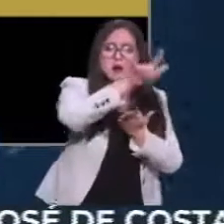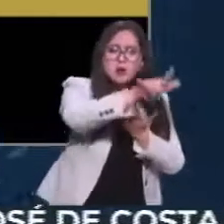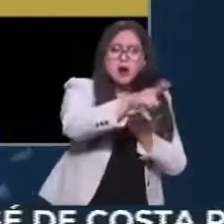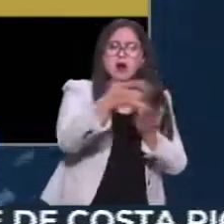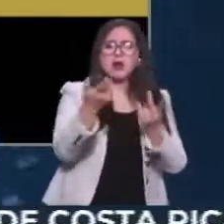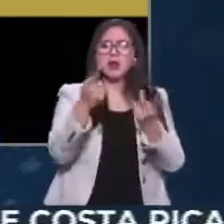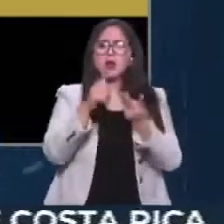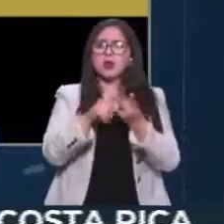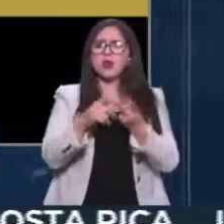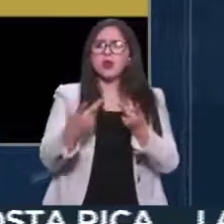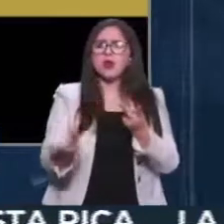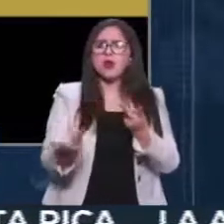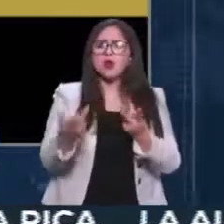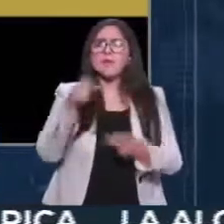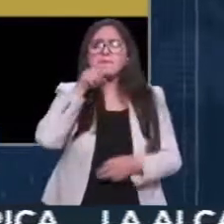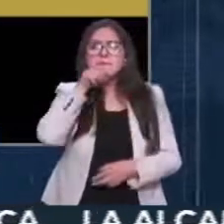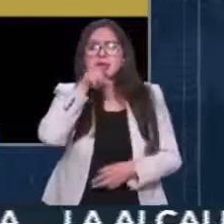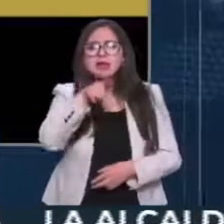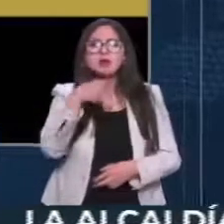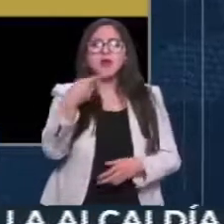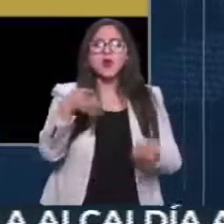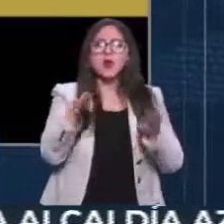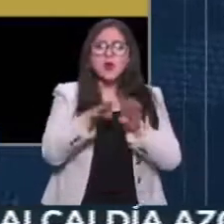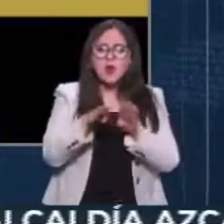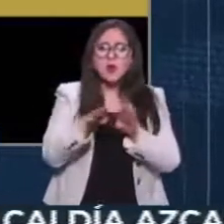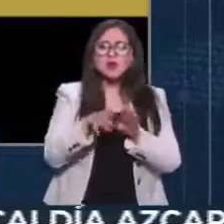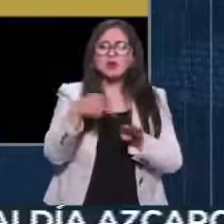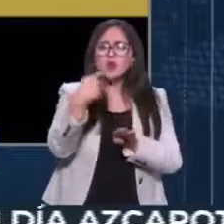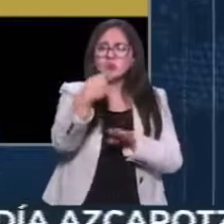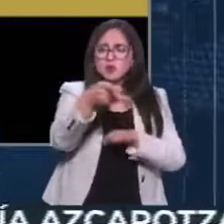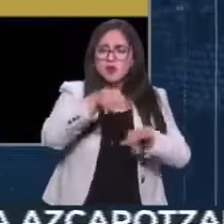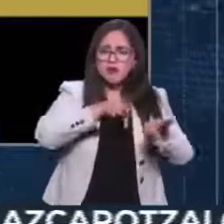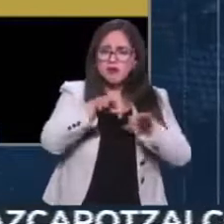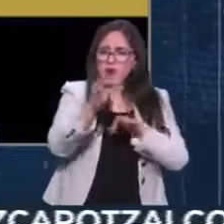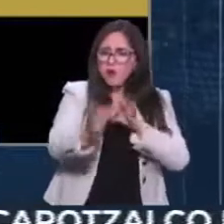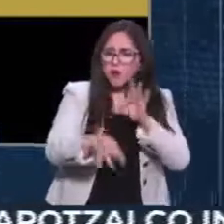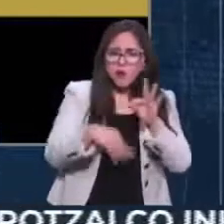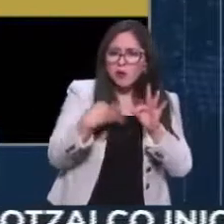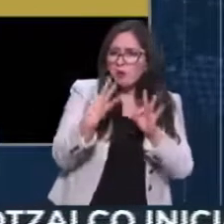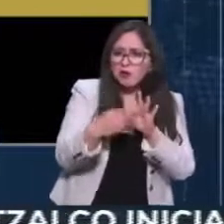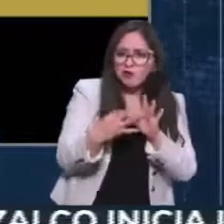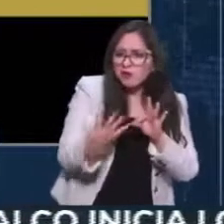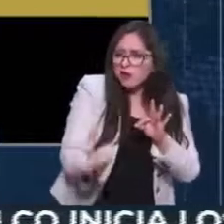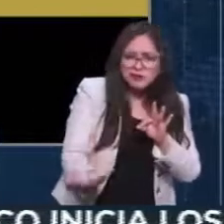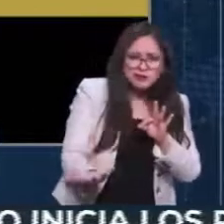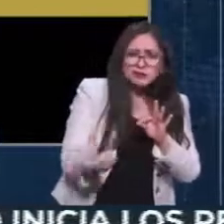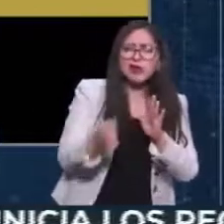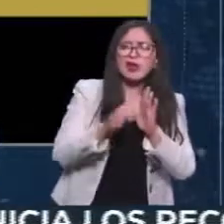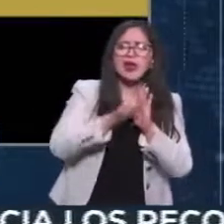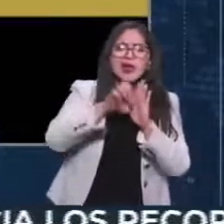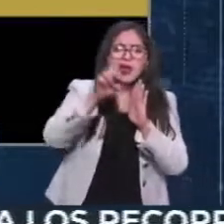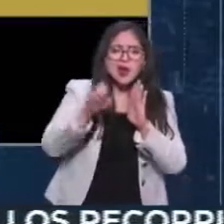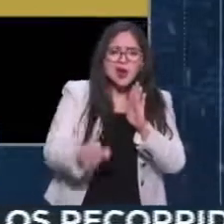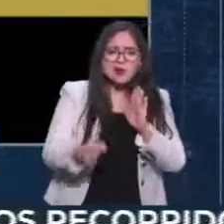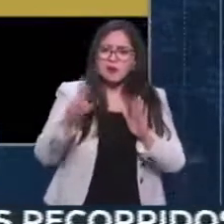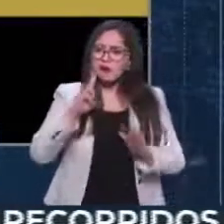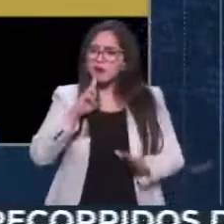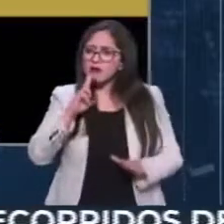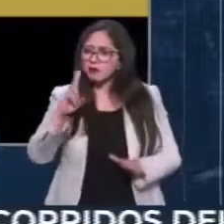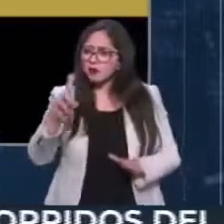de tanto el desempeño como el de cumplimiento, pues nos dimos cuenta que eran resultados que